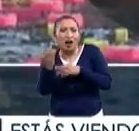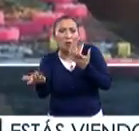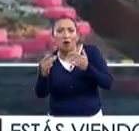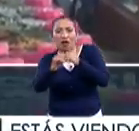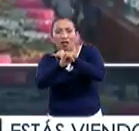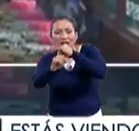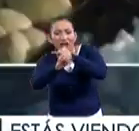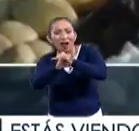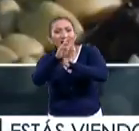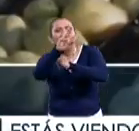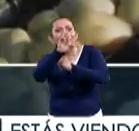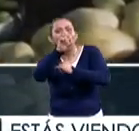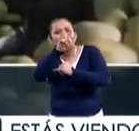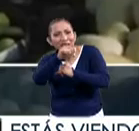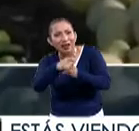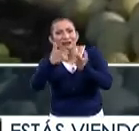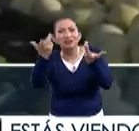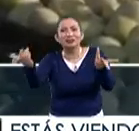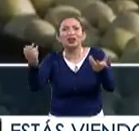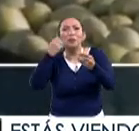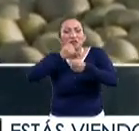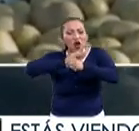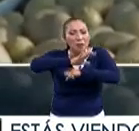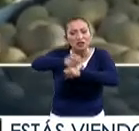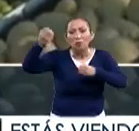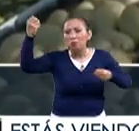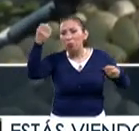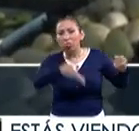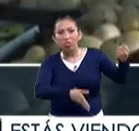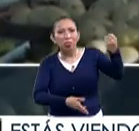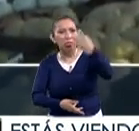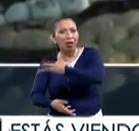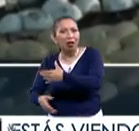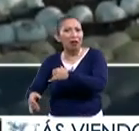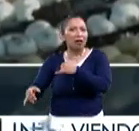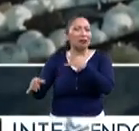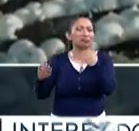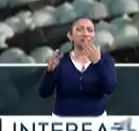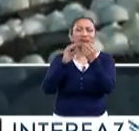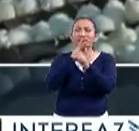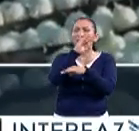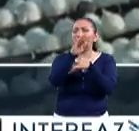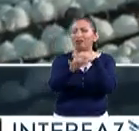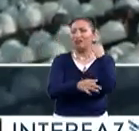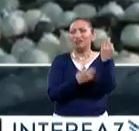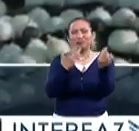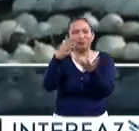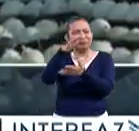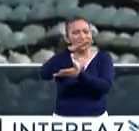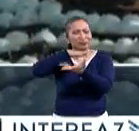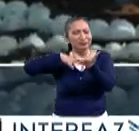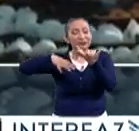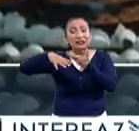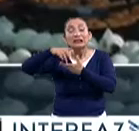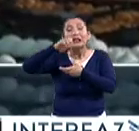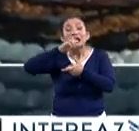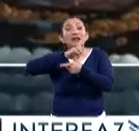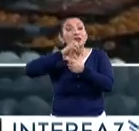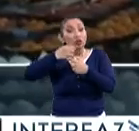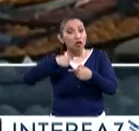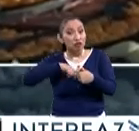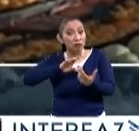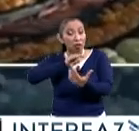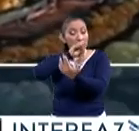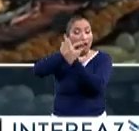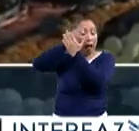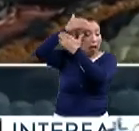redes sociales, la carretera de la información, el internet, etcétera. Entonces, no podemos